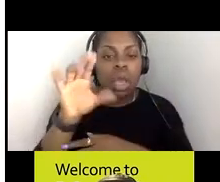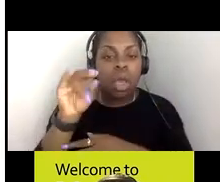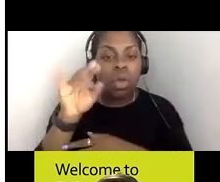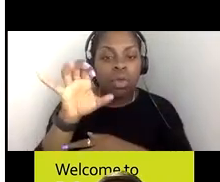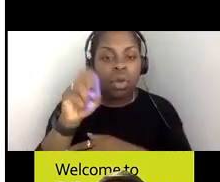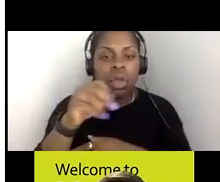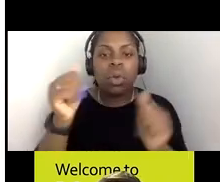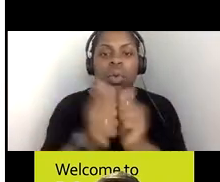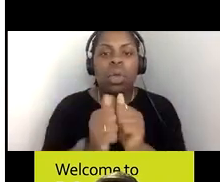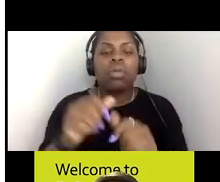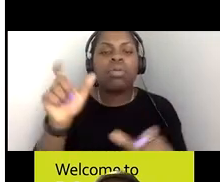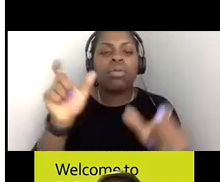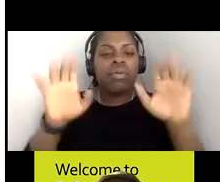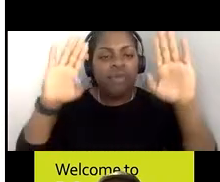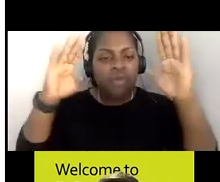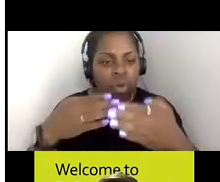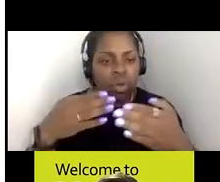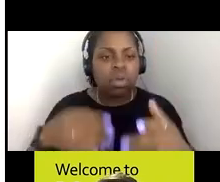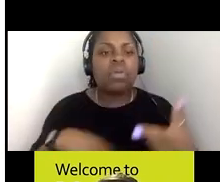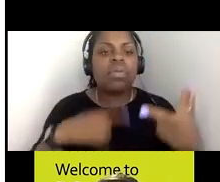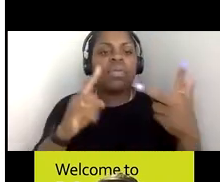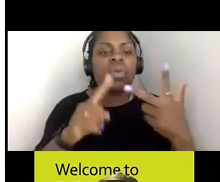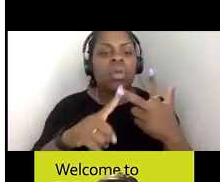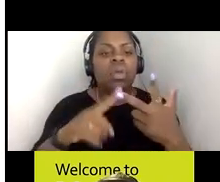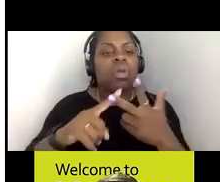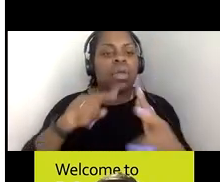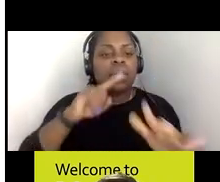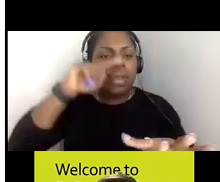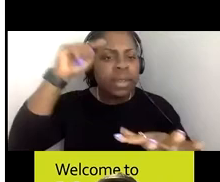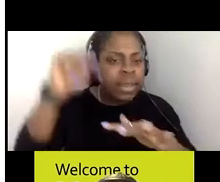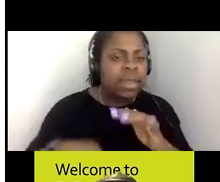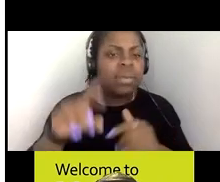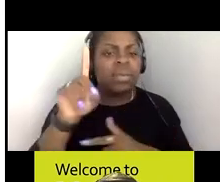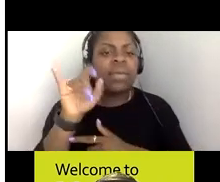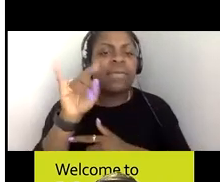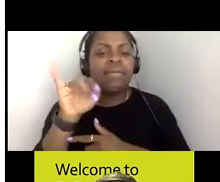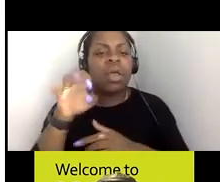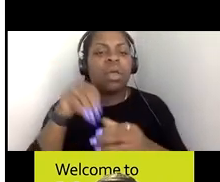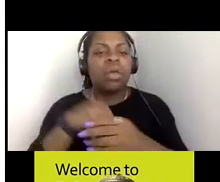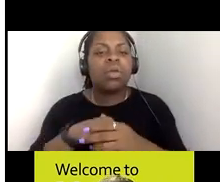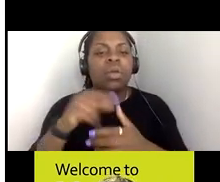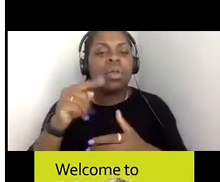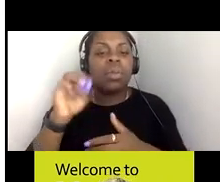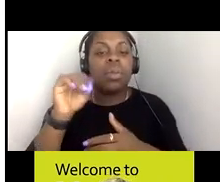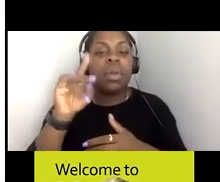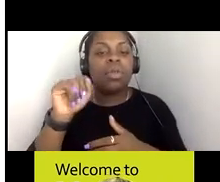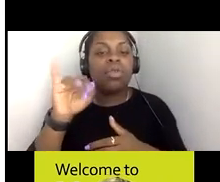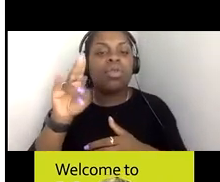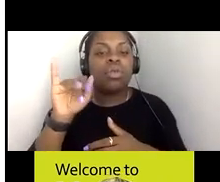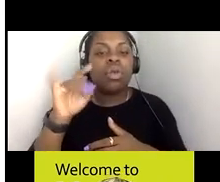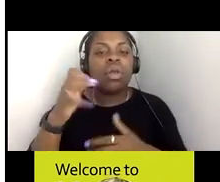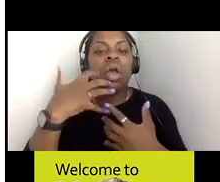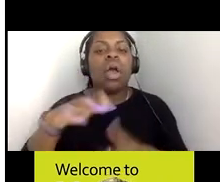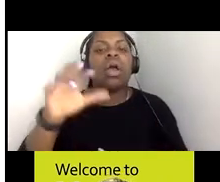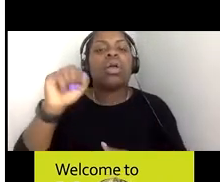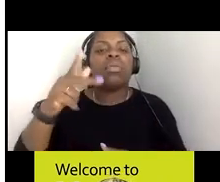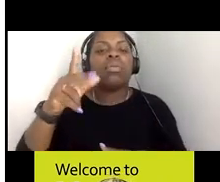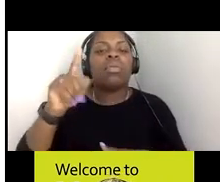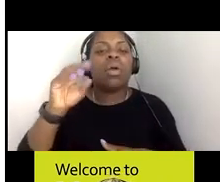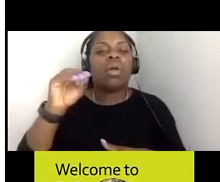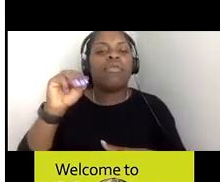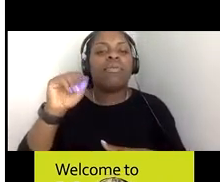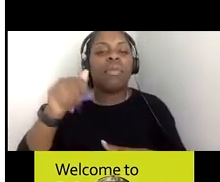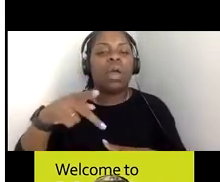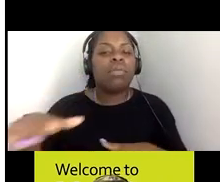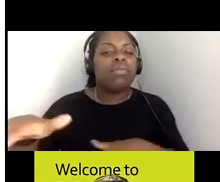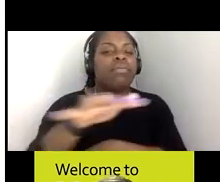enfoque. Y después vamos a ir más profunda a los mapas con diferentes puntos Media Justice que lanzamos recientemente,